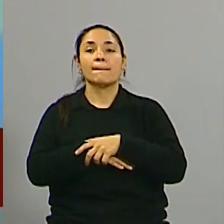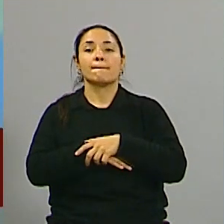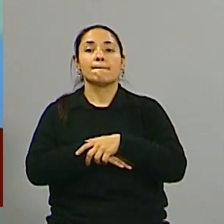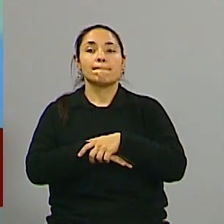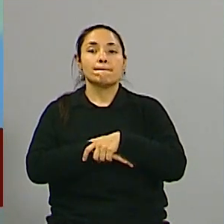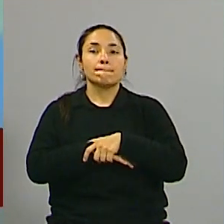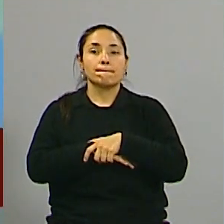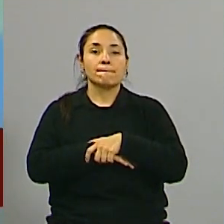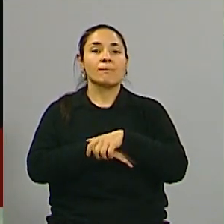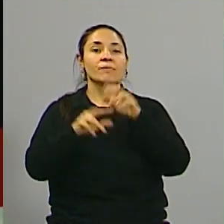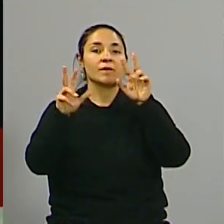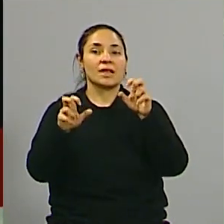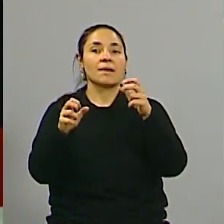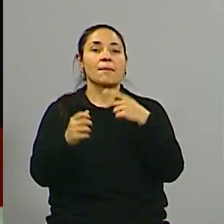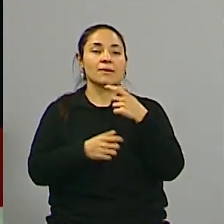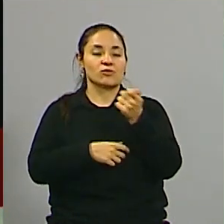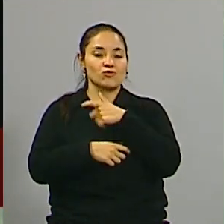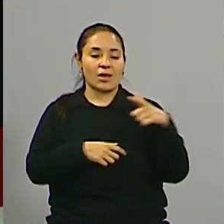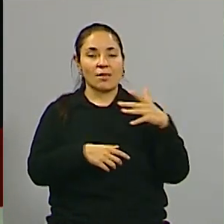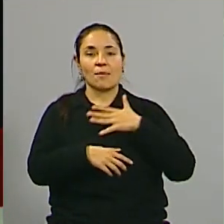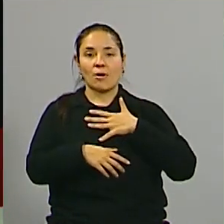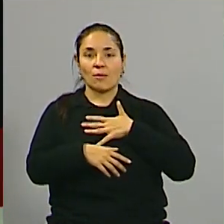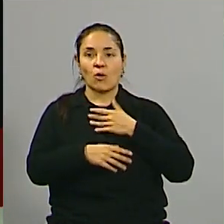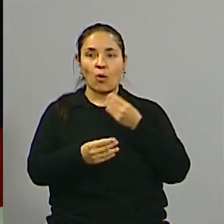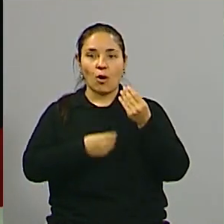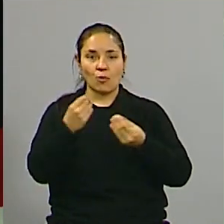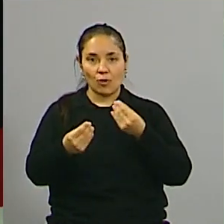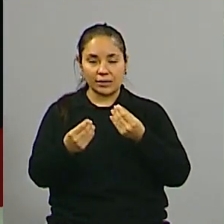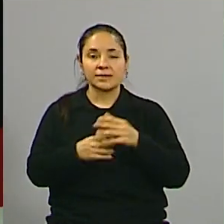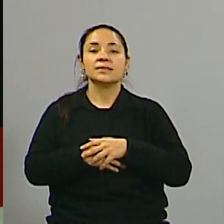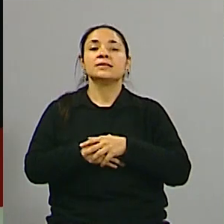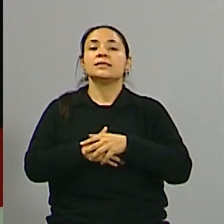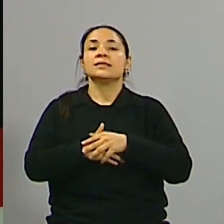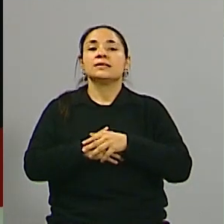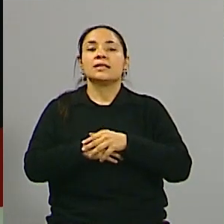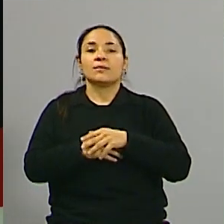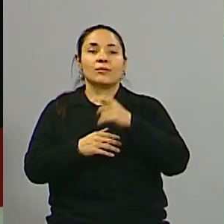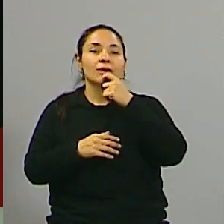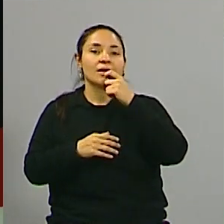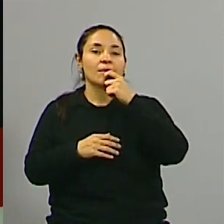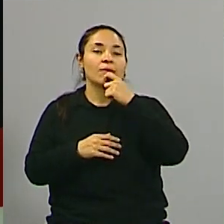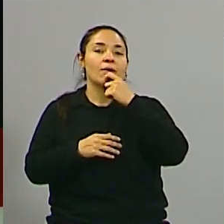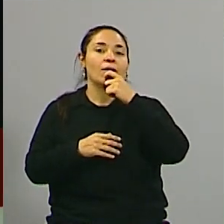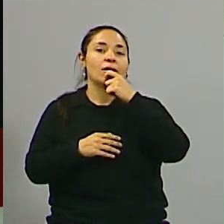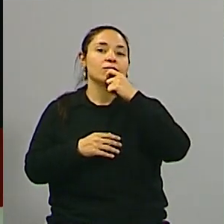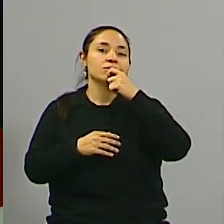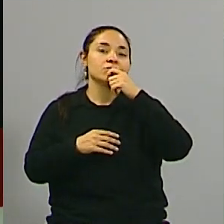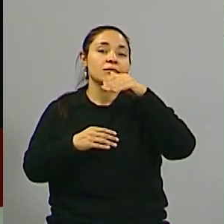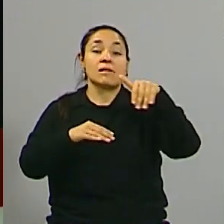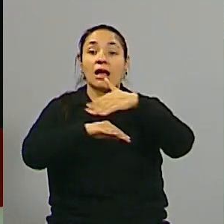condiciona y bastante. ¿Cómo es caminar la calle, Carlos? Digo, ustedes que vienen haciéndolo como vos